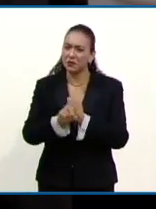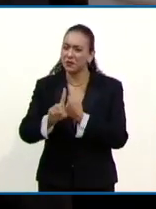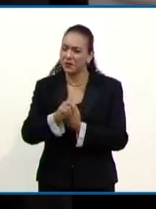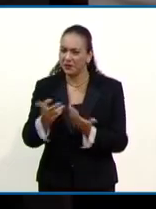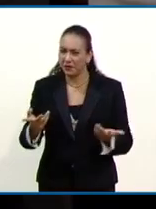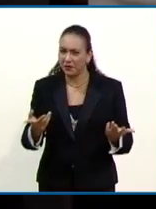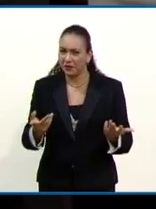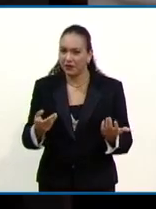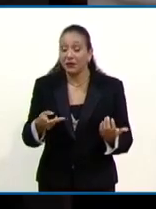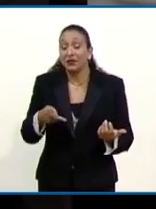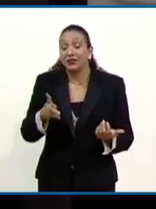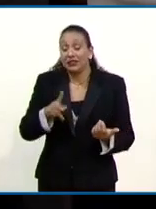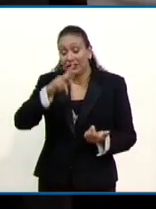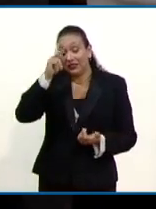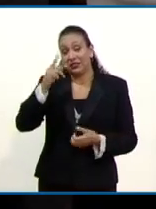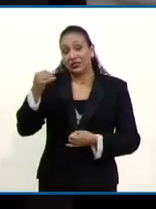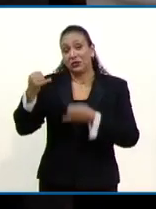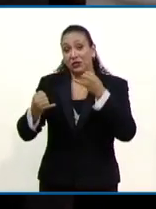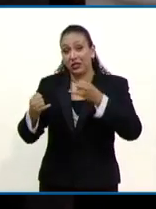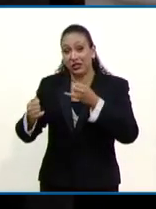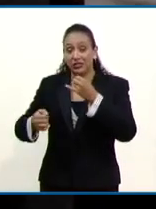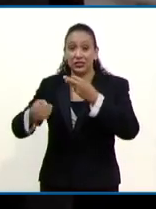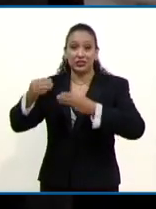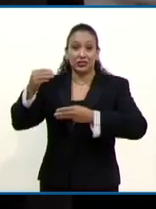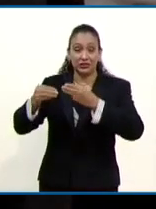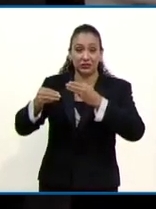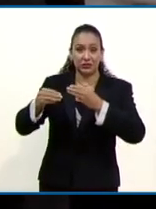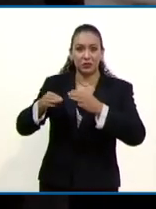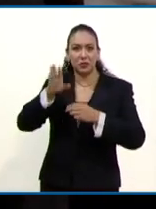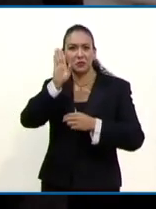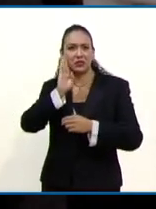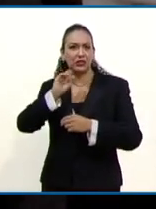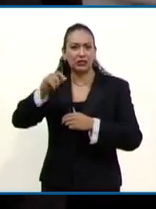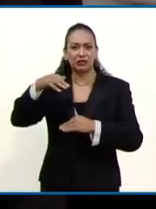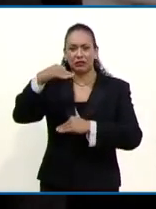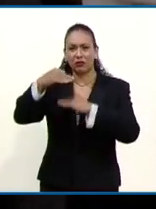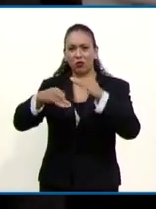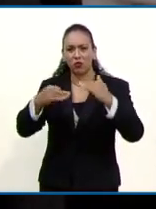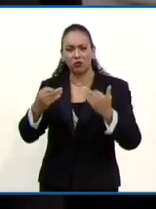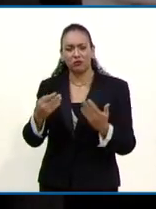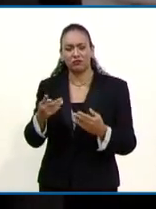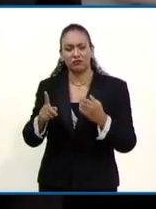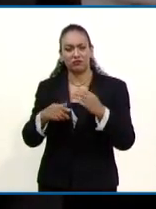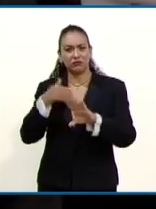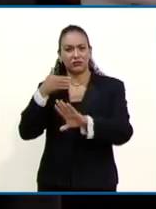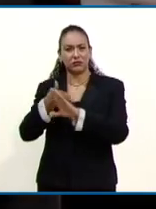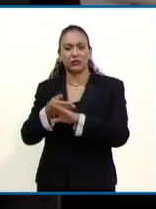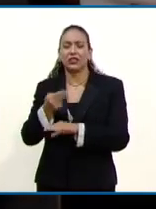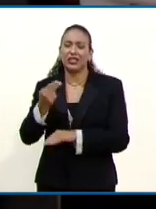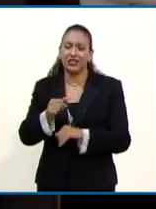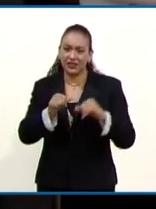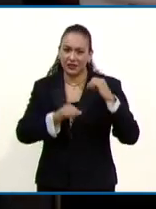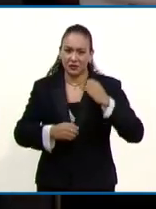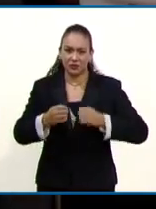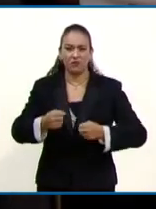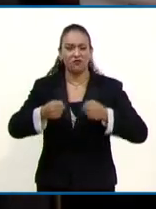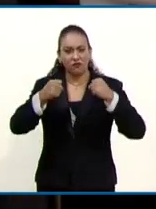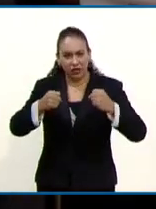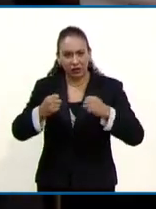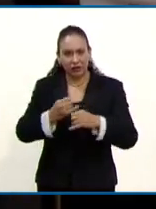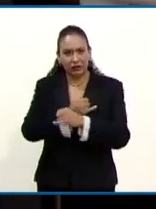principalmente a los justiciables, a todo el país, porque lo que necesitamos es un poder judicial fuerte, un poder